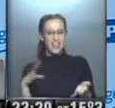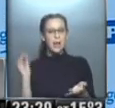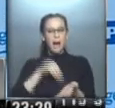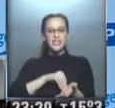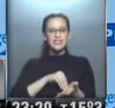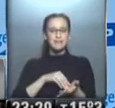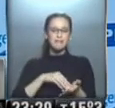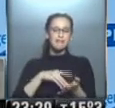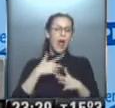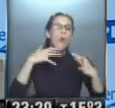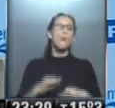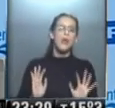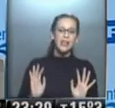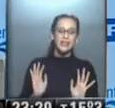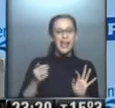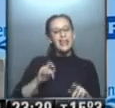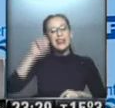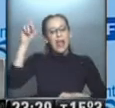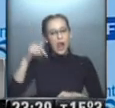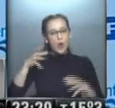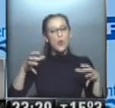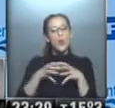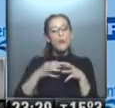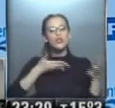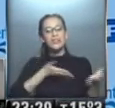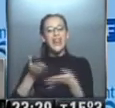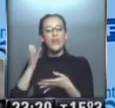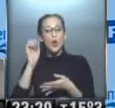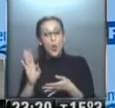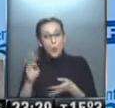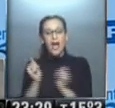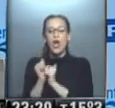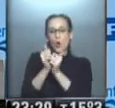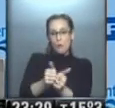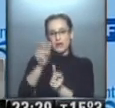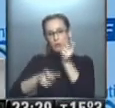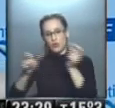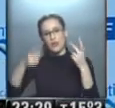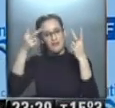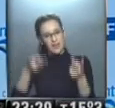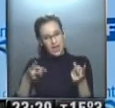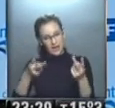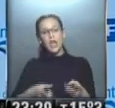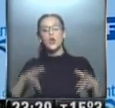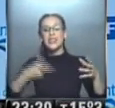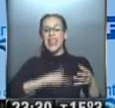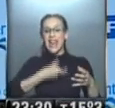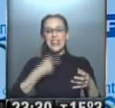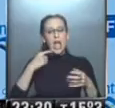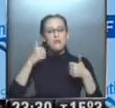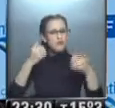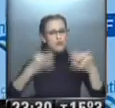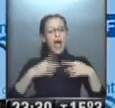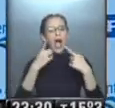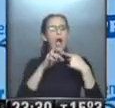imaginación nuestra, pero bueno, esa es la idea, que Serviclub acompañe al viajero y que Serviclub sea algo más que YPF brinda